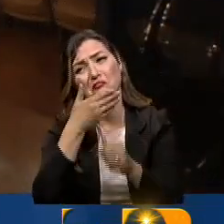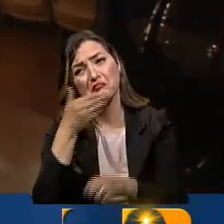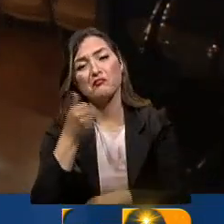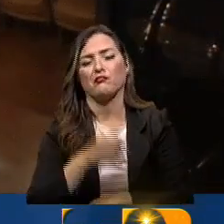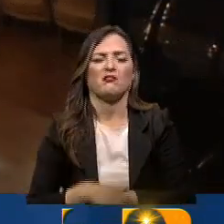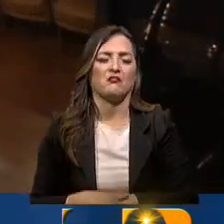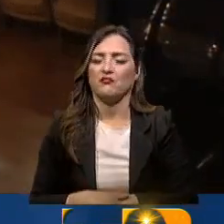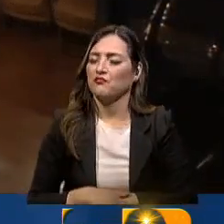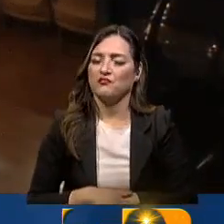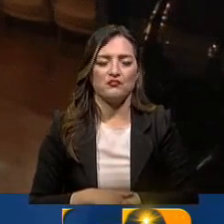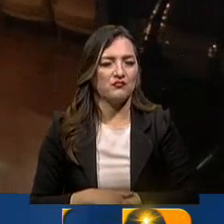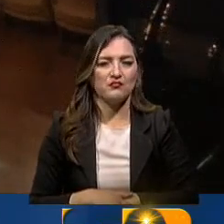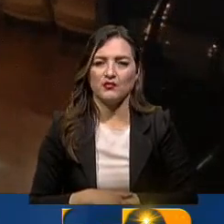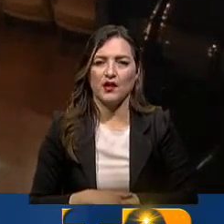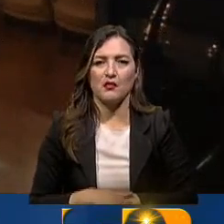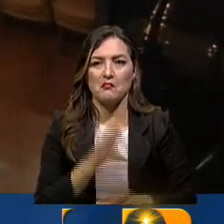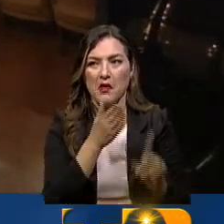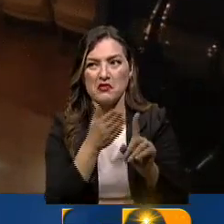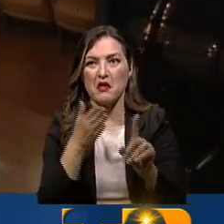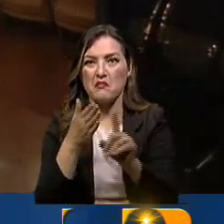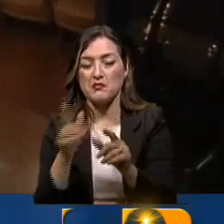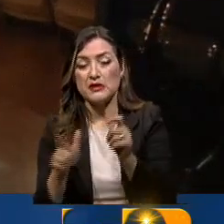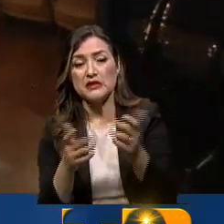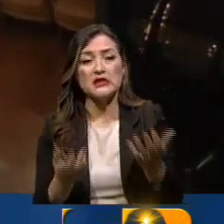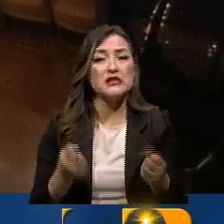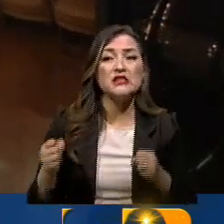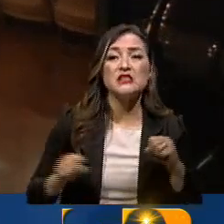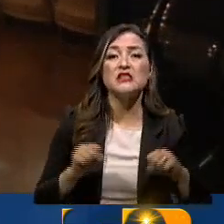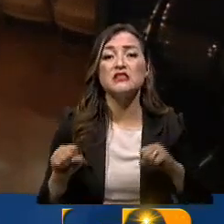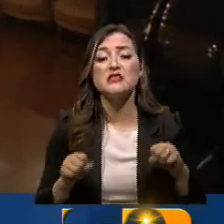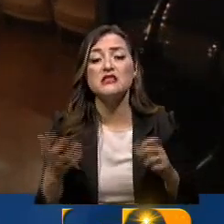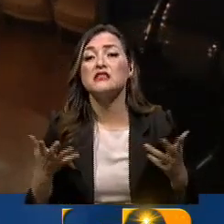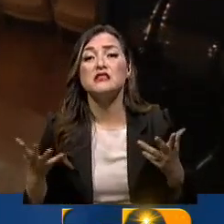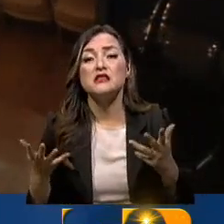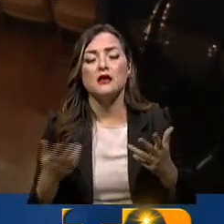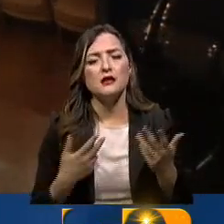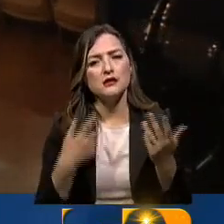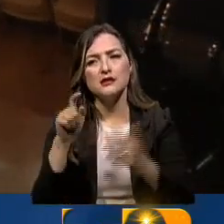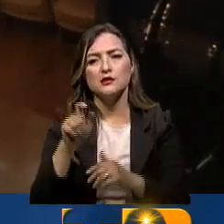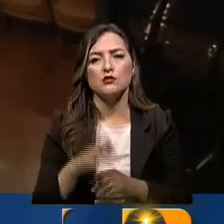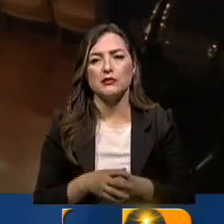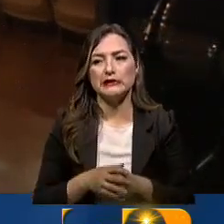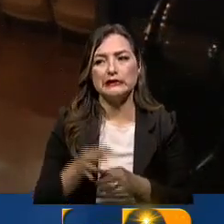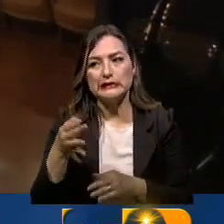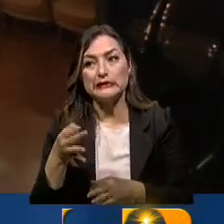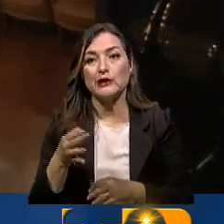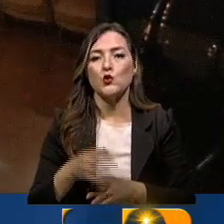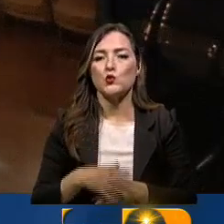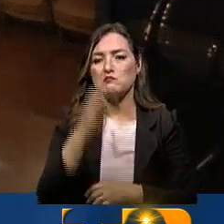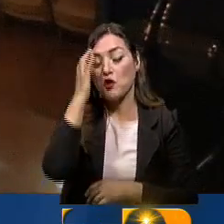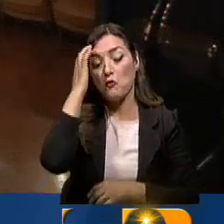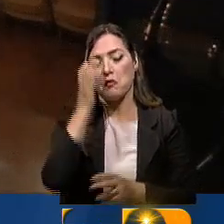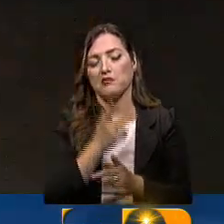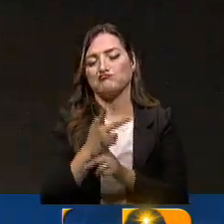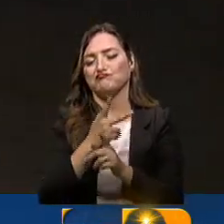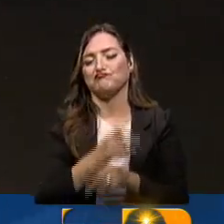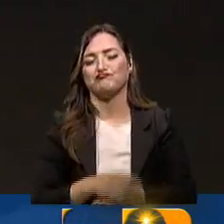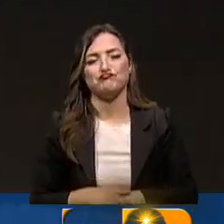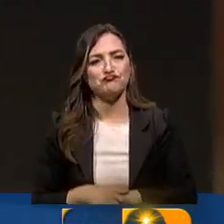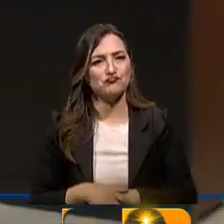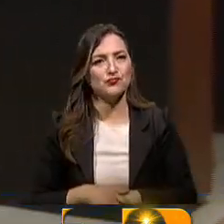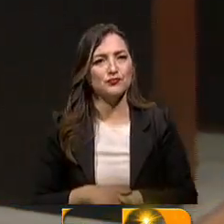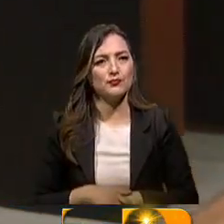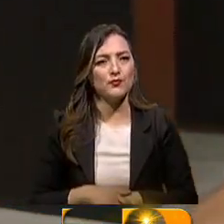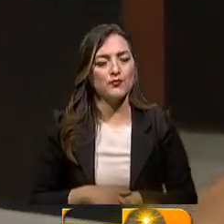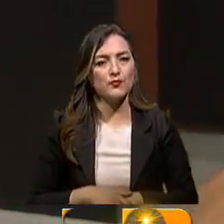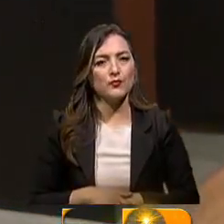vamos a poder cumplir con las expectativas que quiere el ciudadano en torno a la ejecución presupuestaria y esas son las preocupaciones que tenemos como Consejo Metropolitano. Son